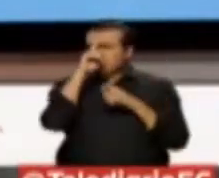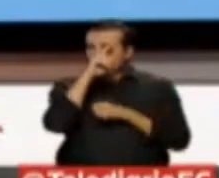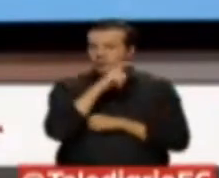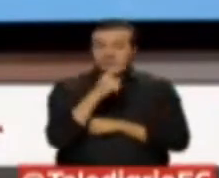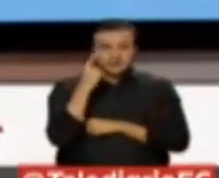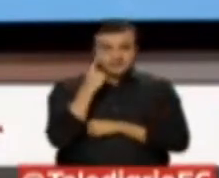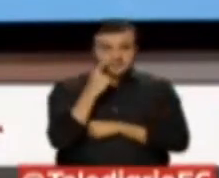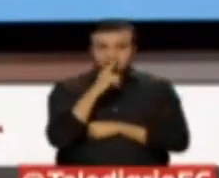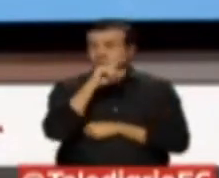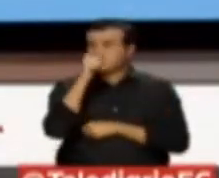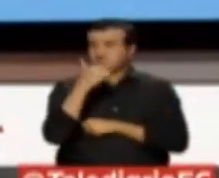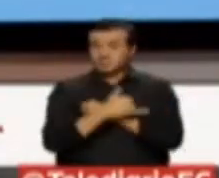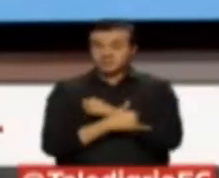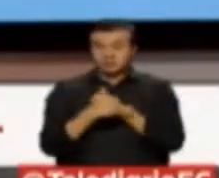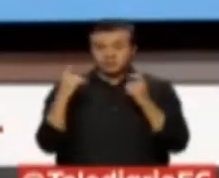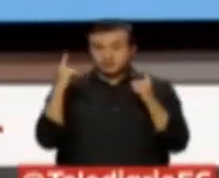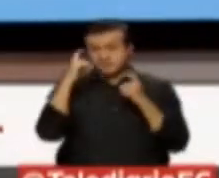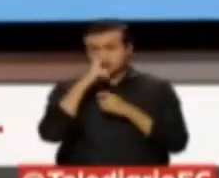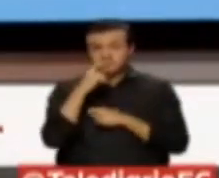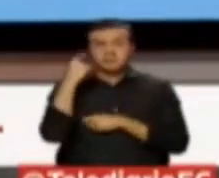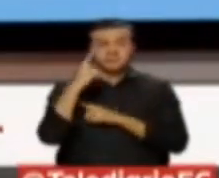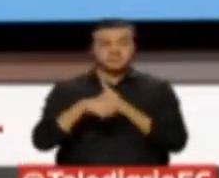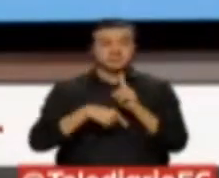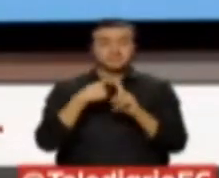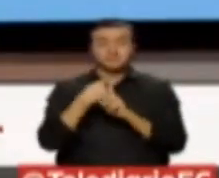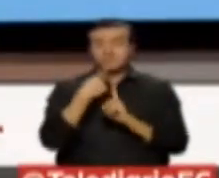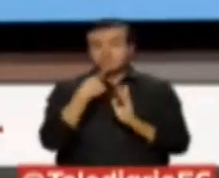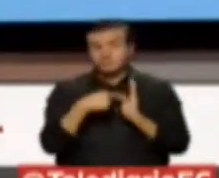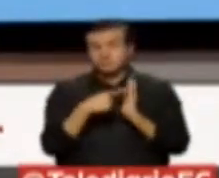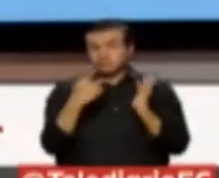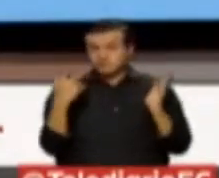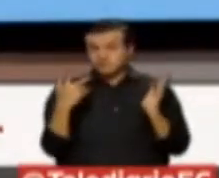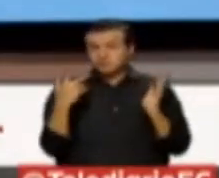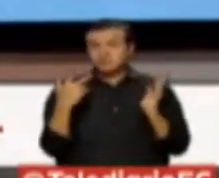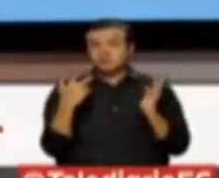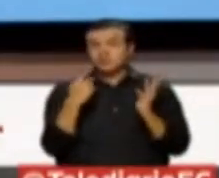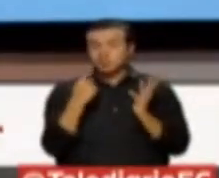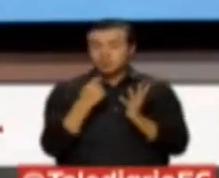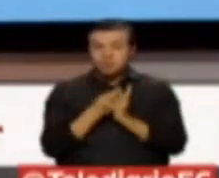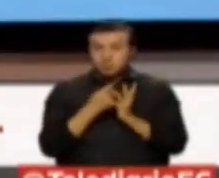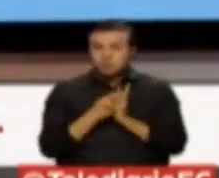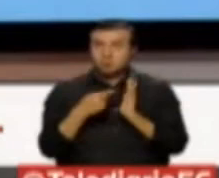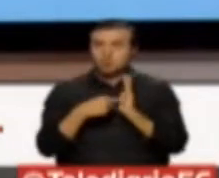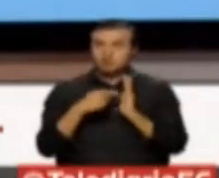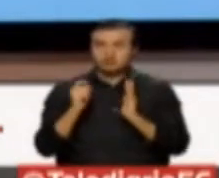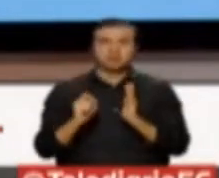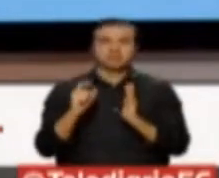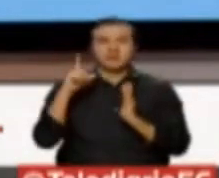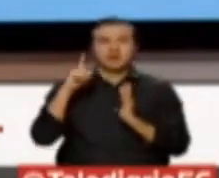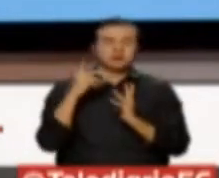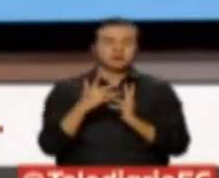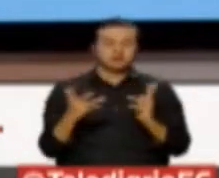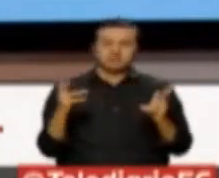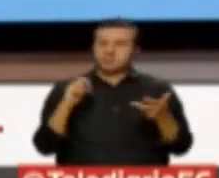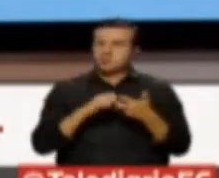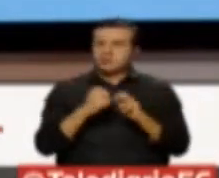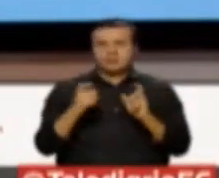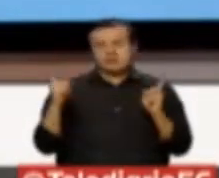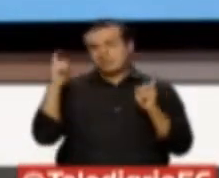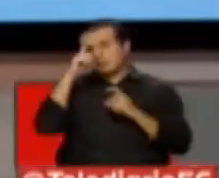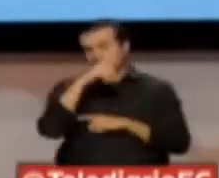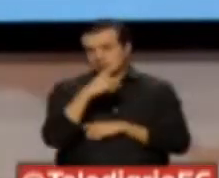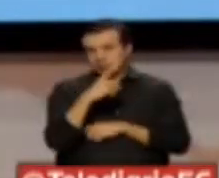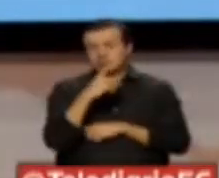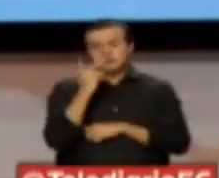competir contra otros países pero eso sí las sumas que tienes aranceles cuando están exportando productos tienes afectaciones y es por eso que nosotros